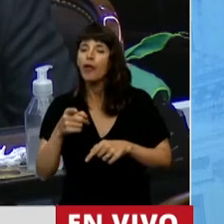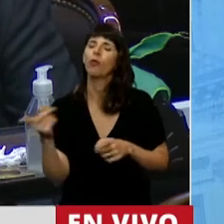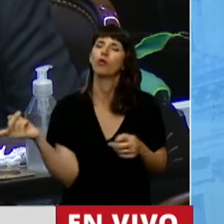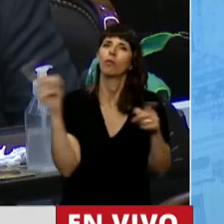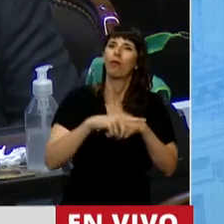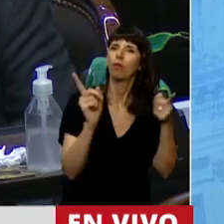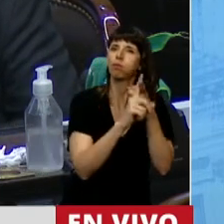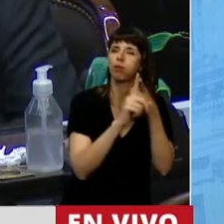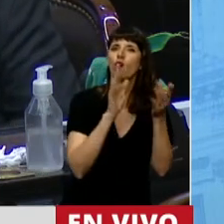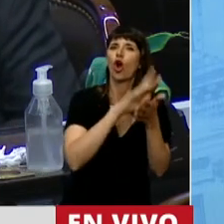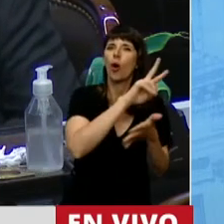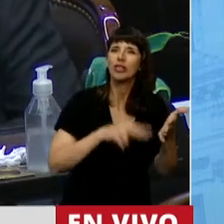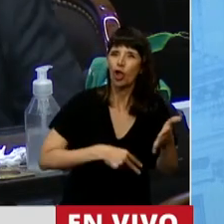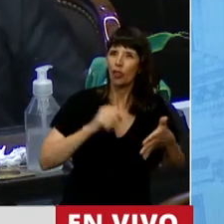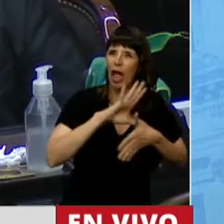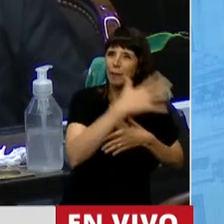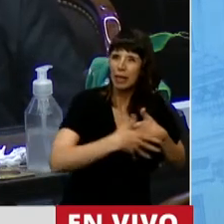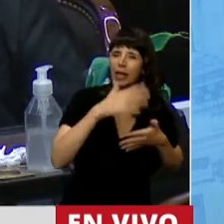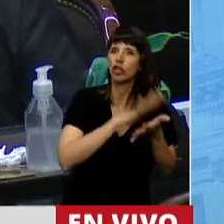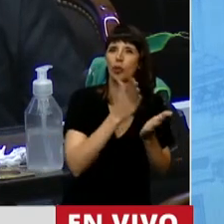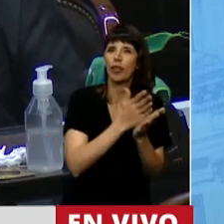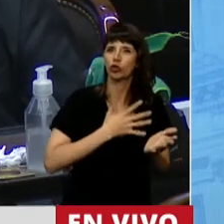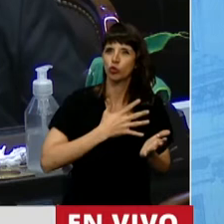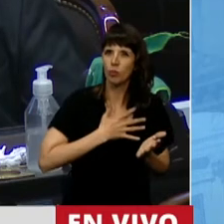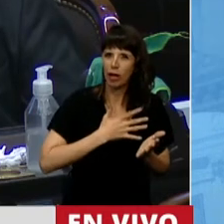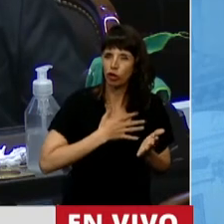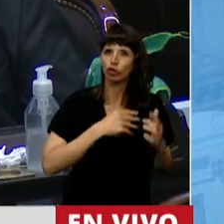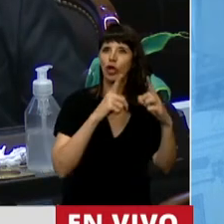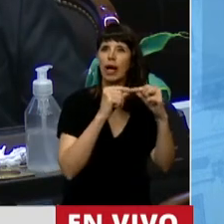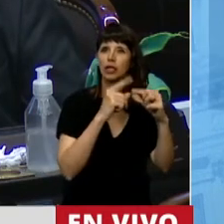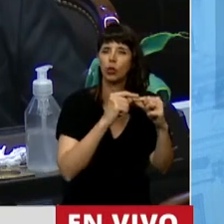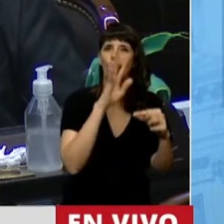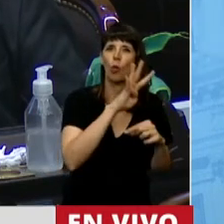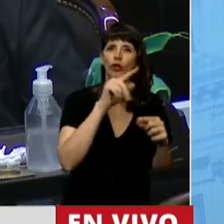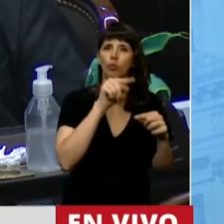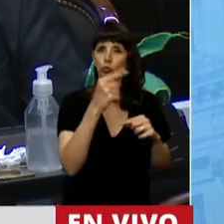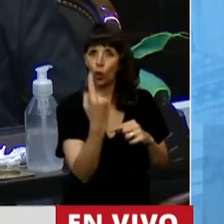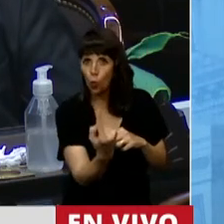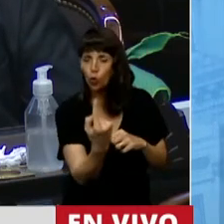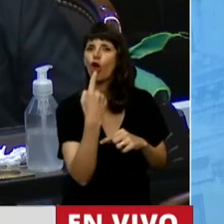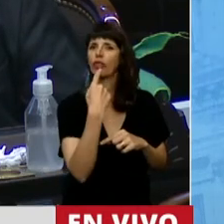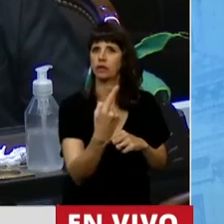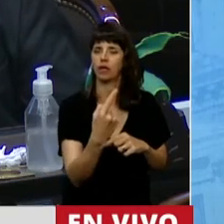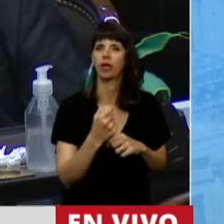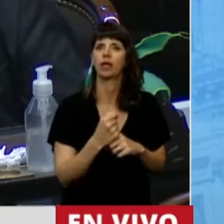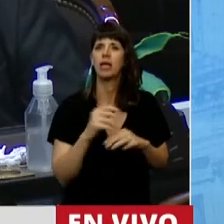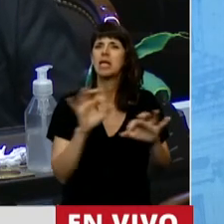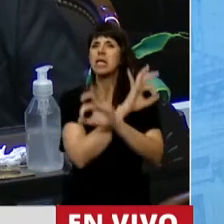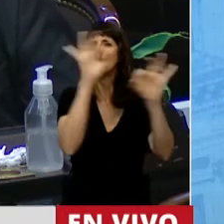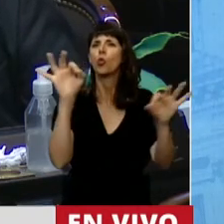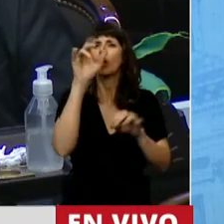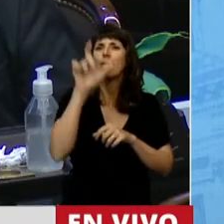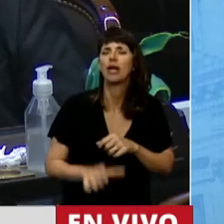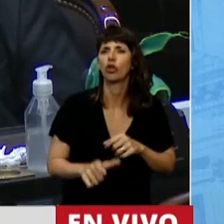Americana sobre los Derechos Humanos, donde su artículo 4.1 afirma que nadie puede ser